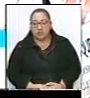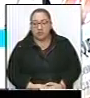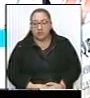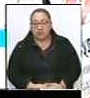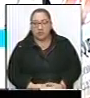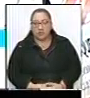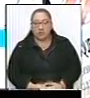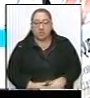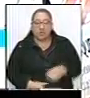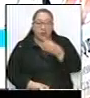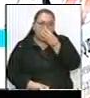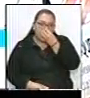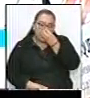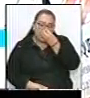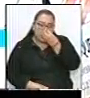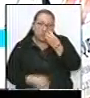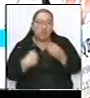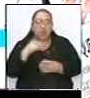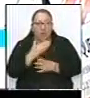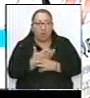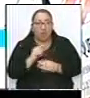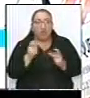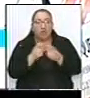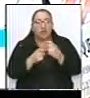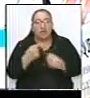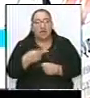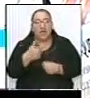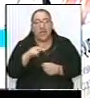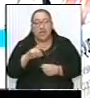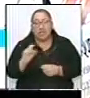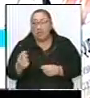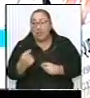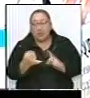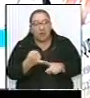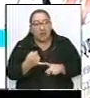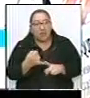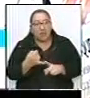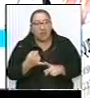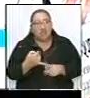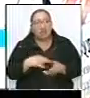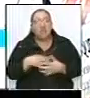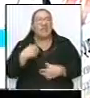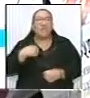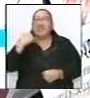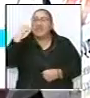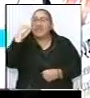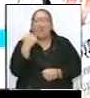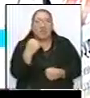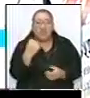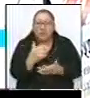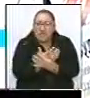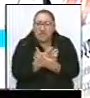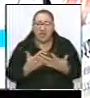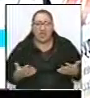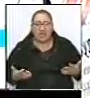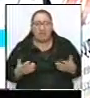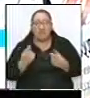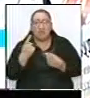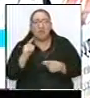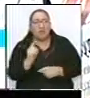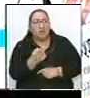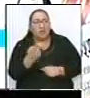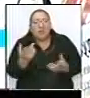Entonces, yo comparto la opinión de Víctor Andrés García Belaúnde. Primero, porque esta es la tradición republicana. No hay, primero, o tampoco,